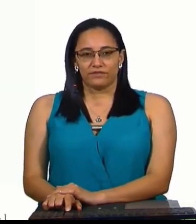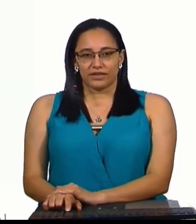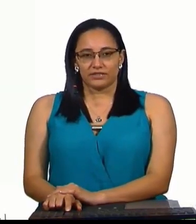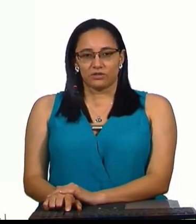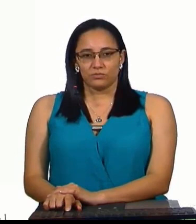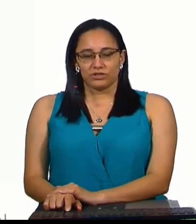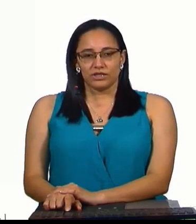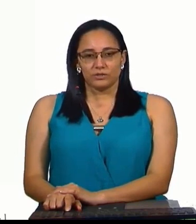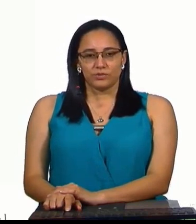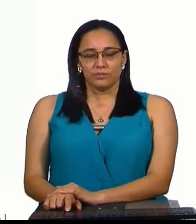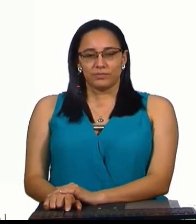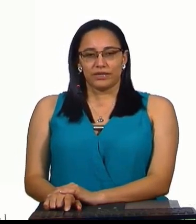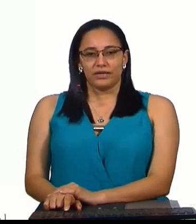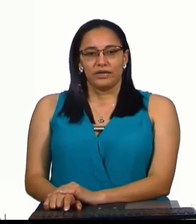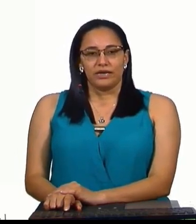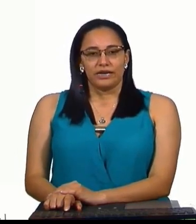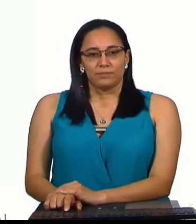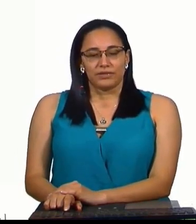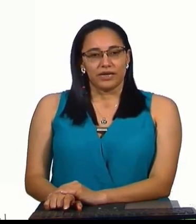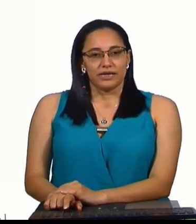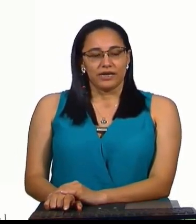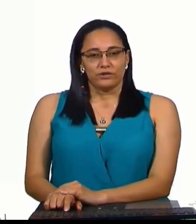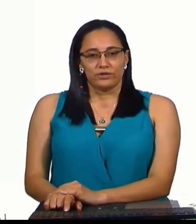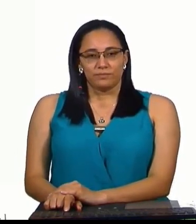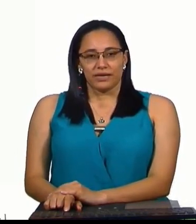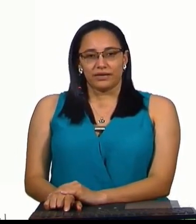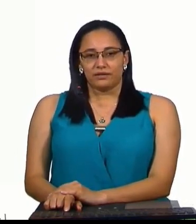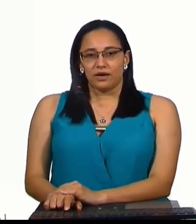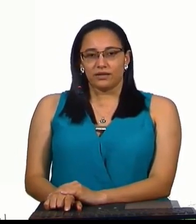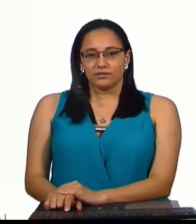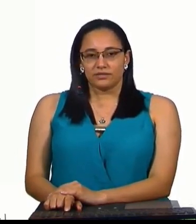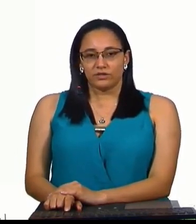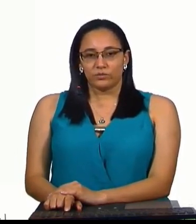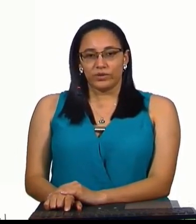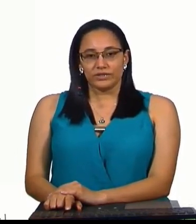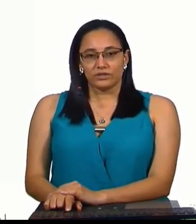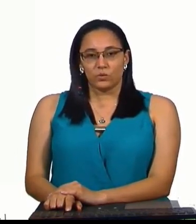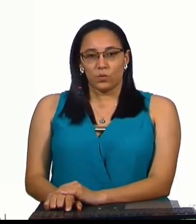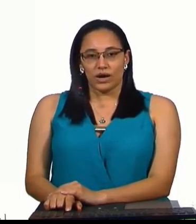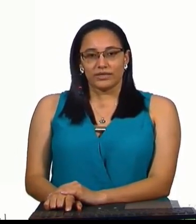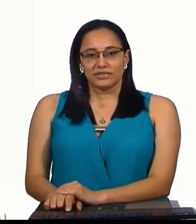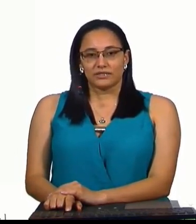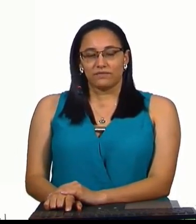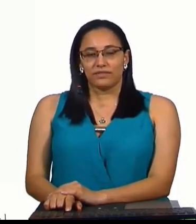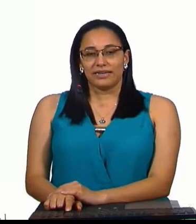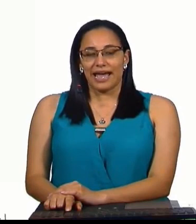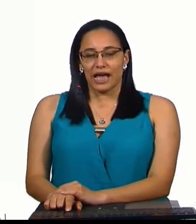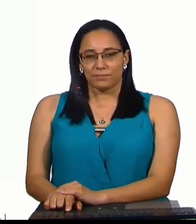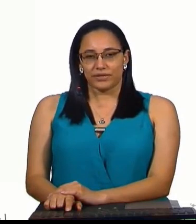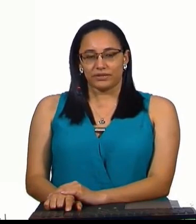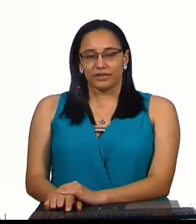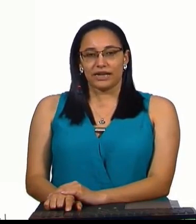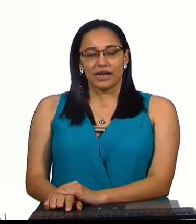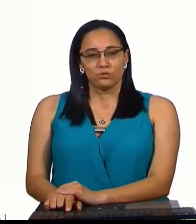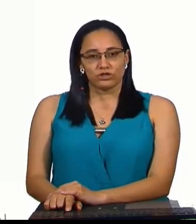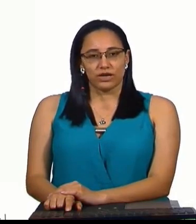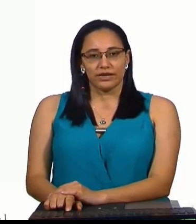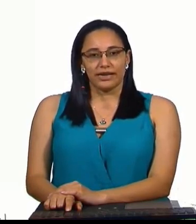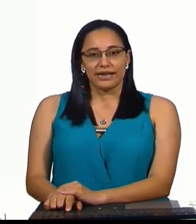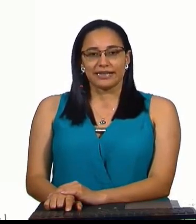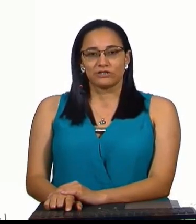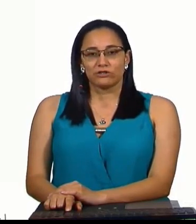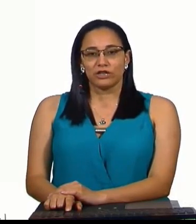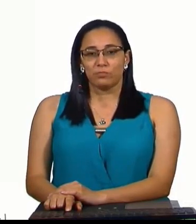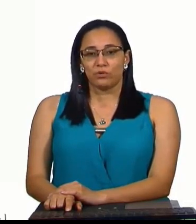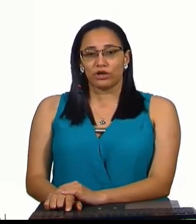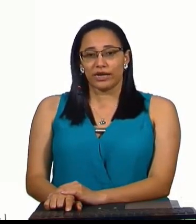and effect. Como ustedes pueden ver, en la pantalla hay una imagen. Cause, the reason why something happened. La causa es